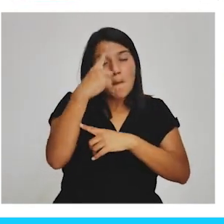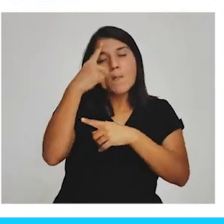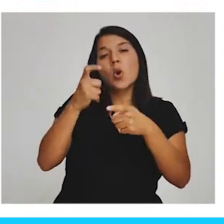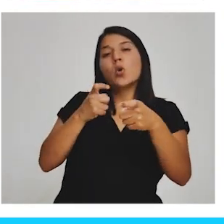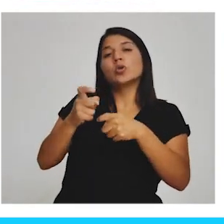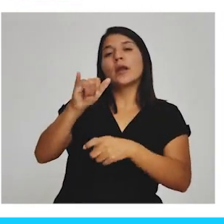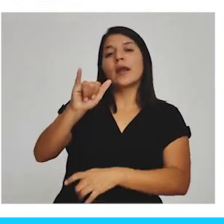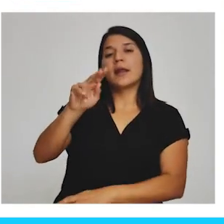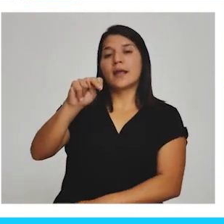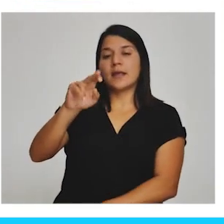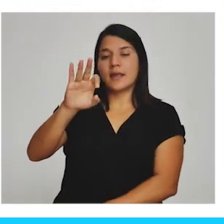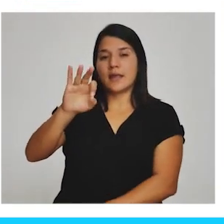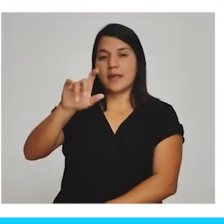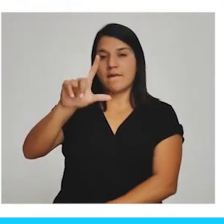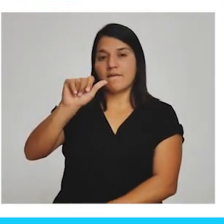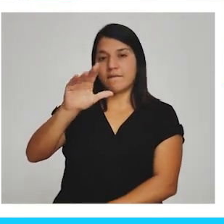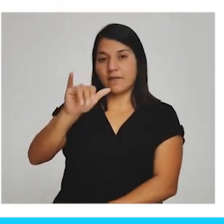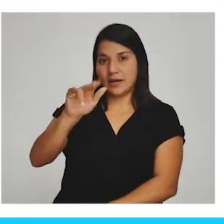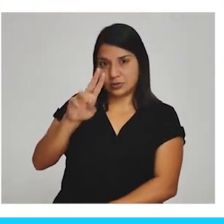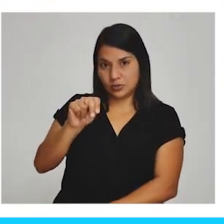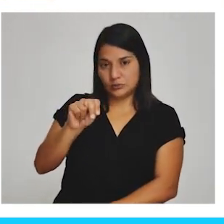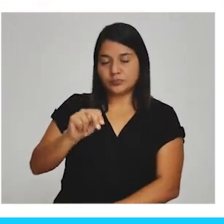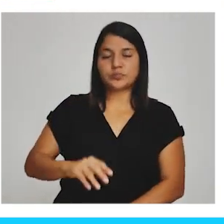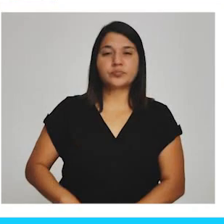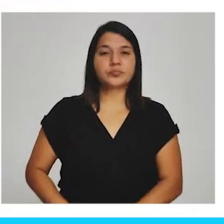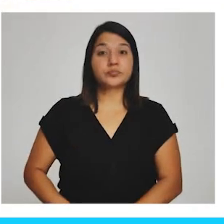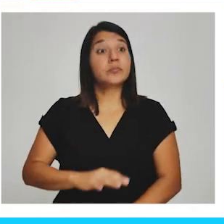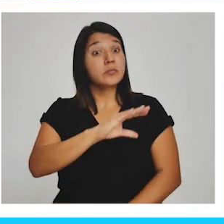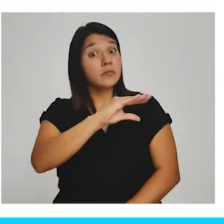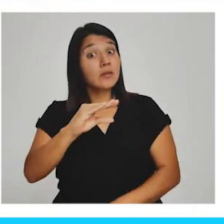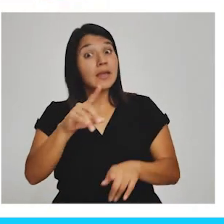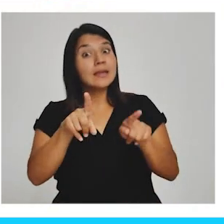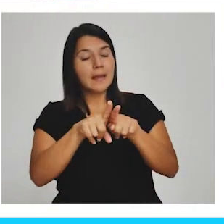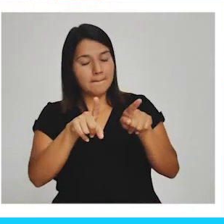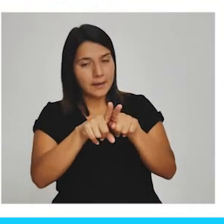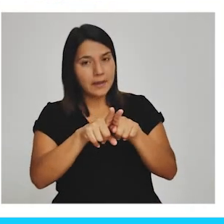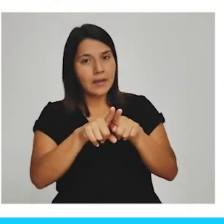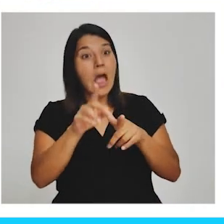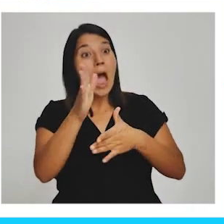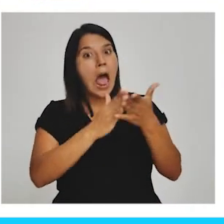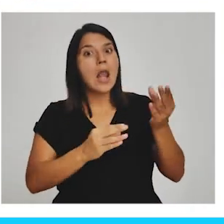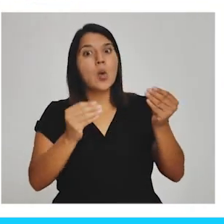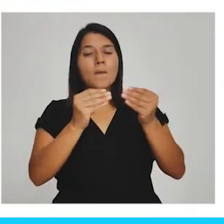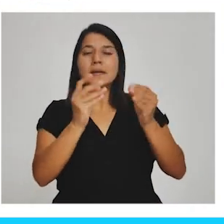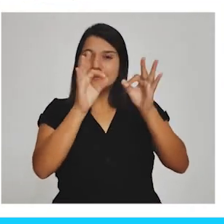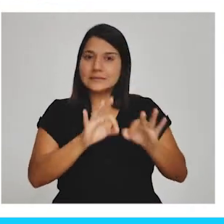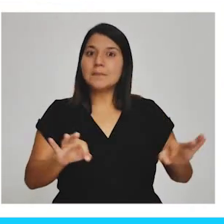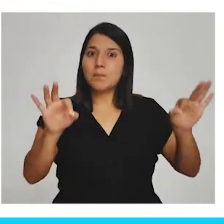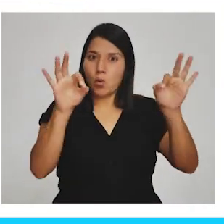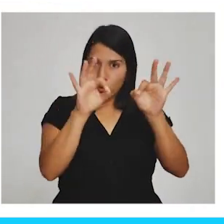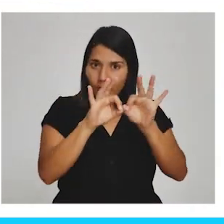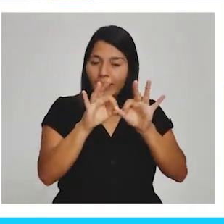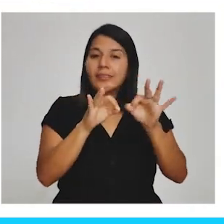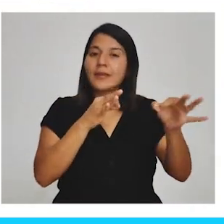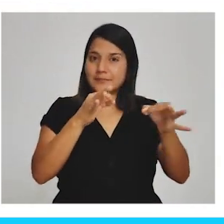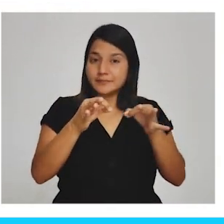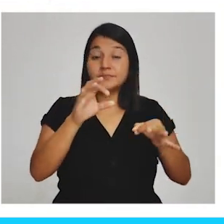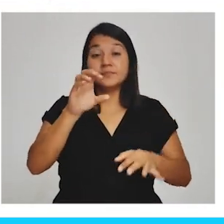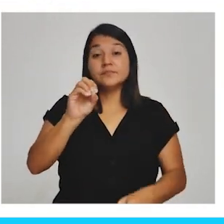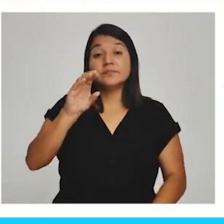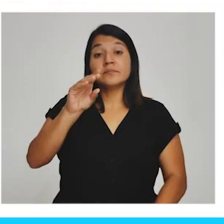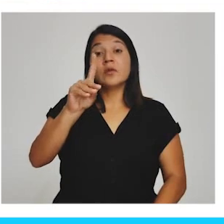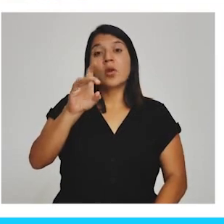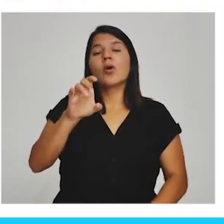un control de la inflación. Bueno, y lo otro que es importante señalar es que la OCDE también nos reconoció como